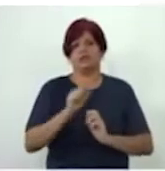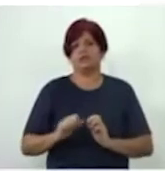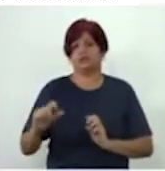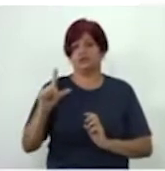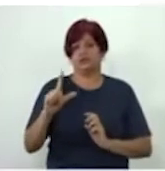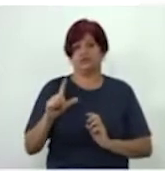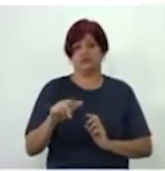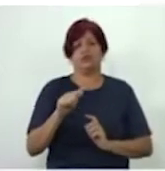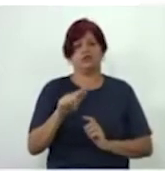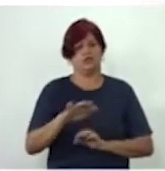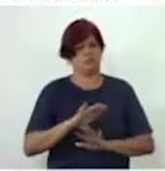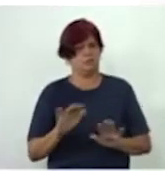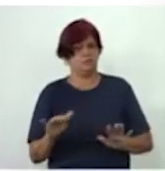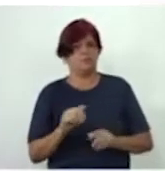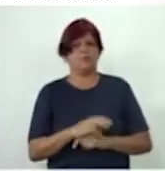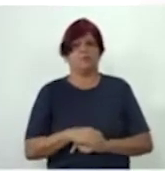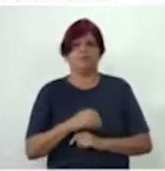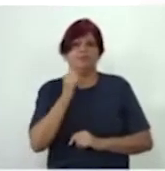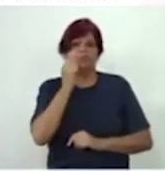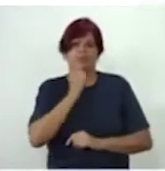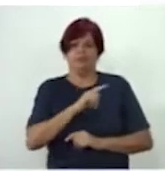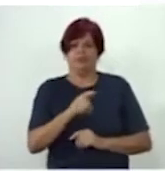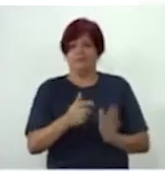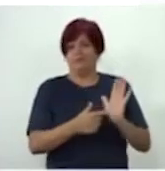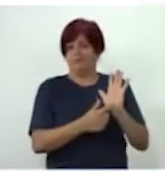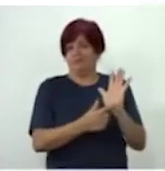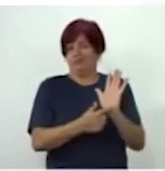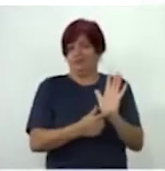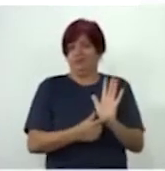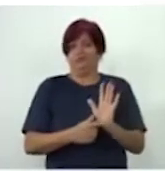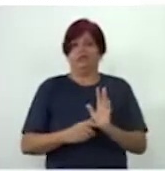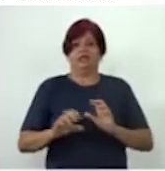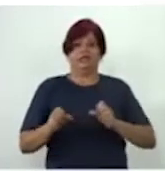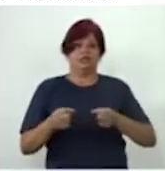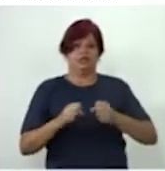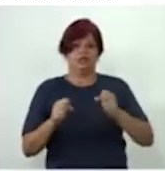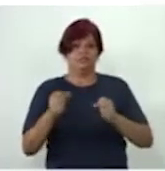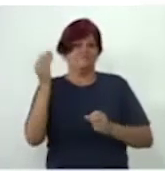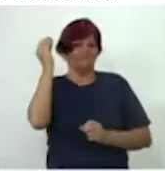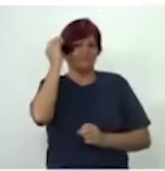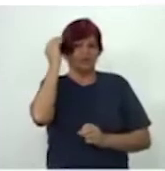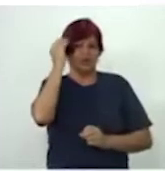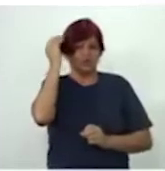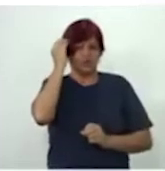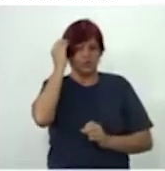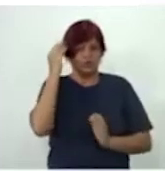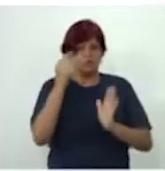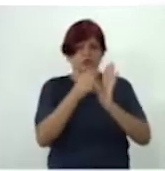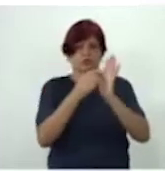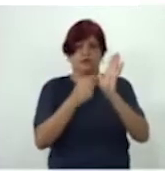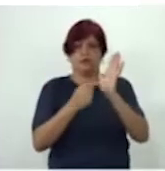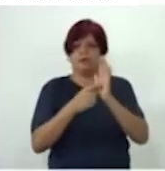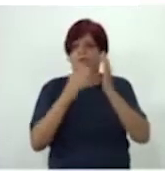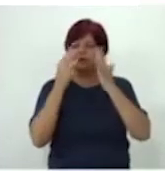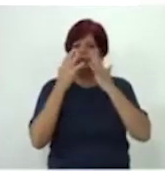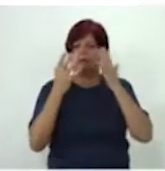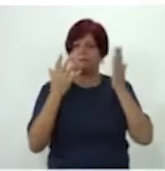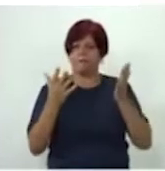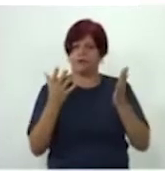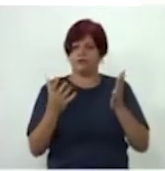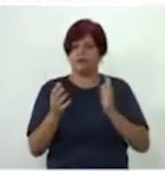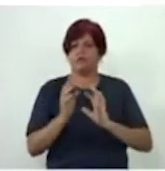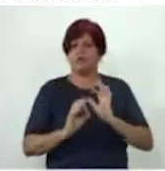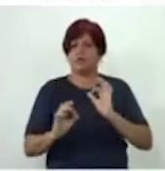de sí mismo. También mostrar el dominio del conocimiento de los elementos esenciales en cuanto a la preservación